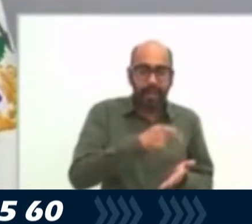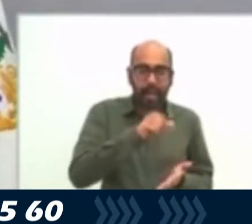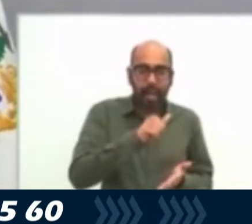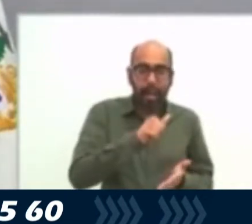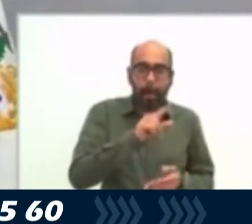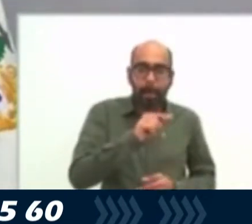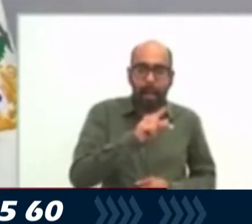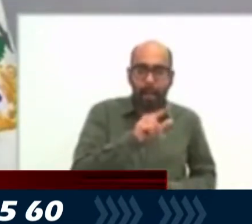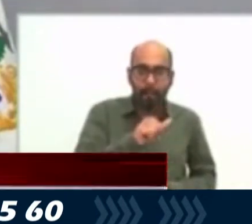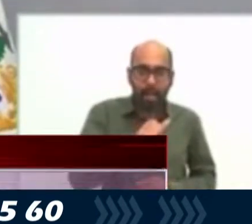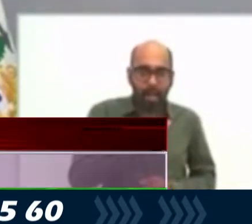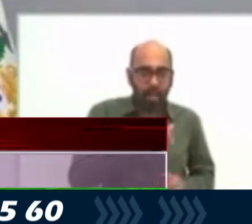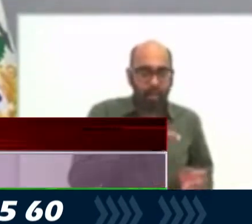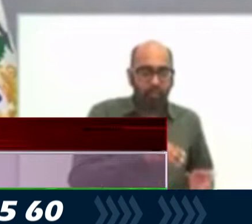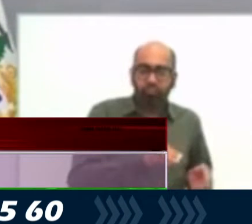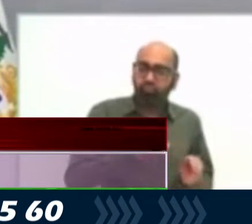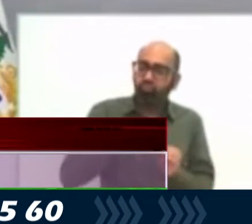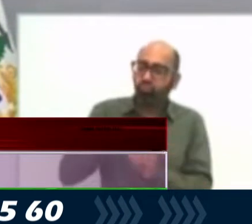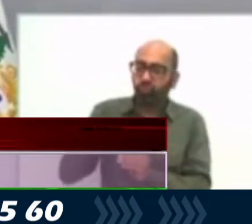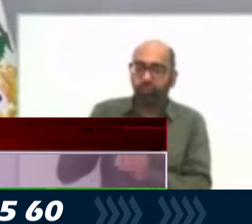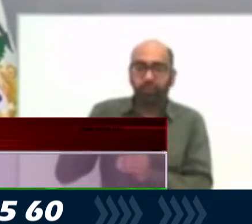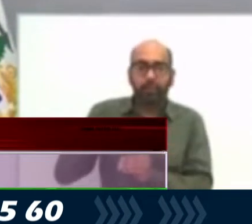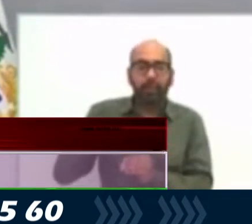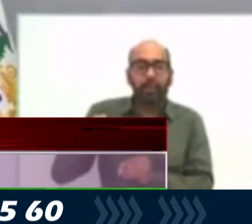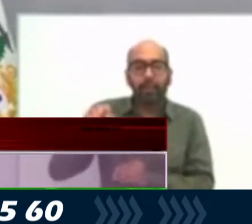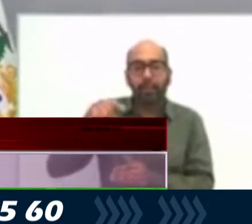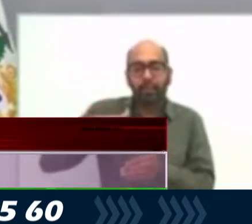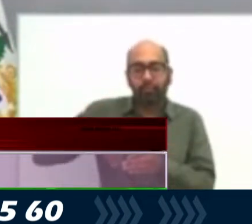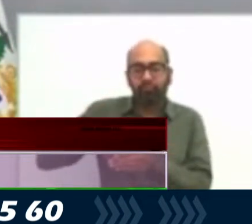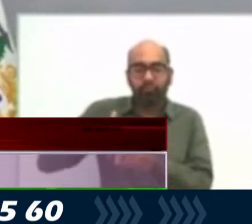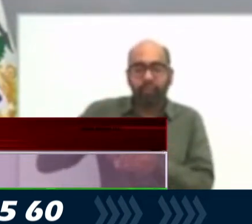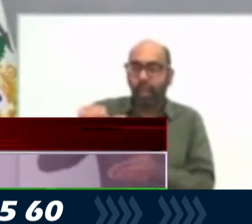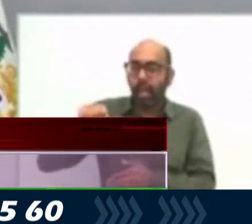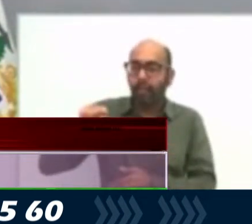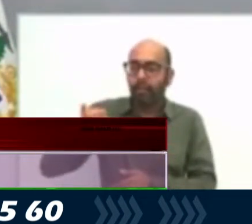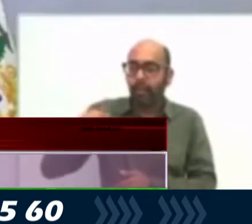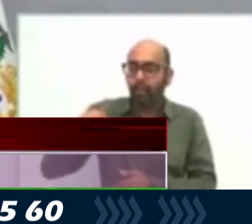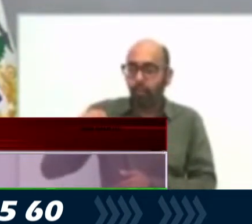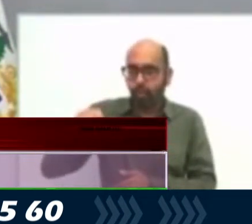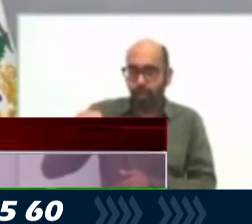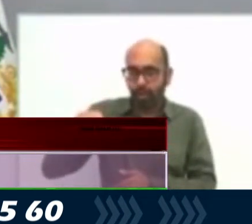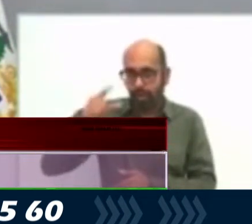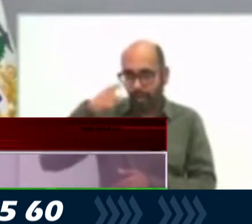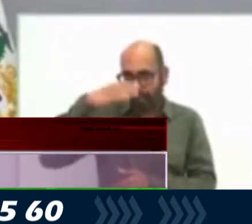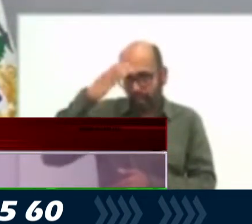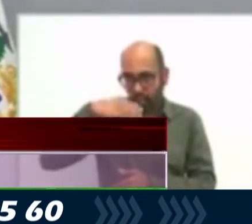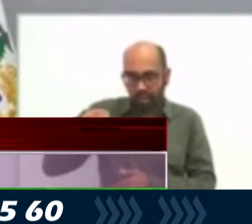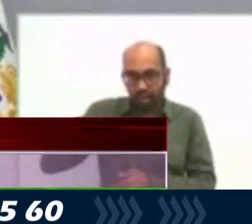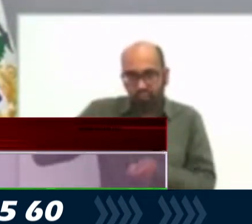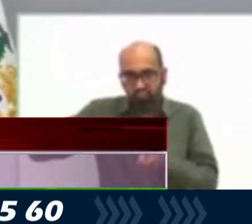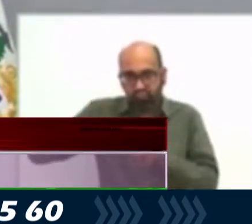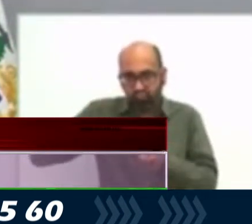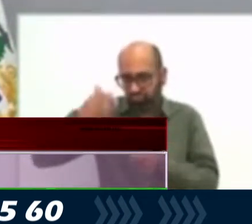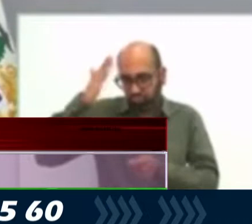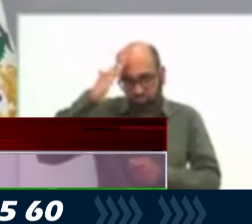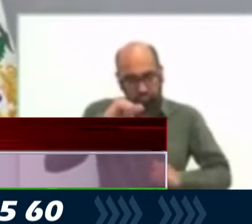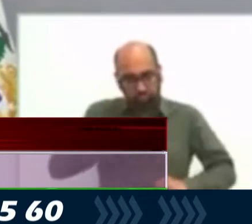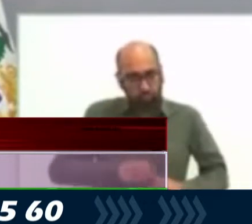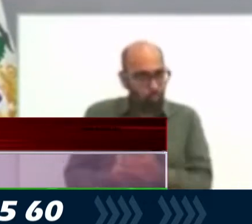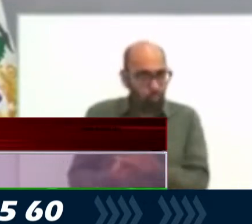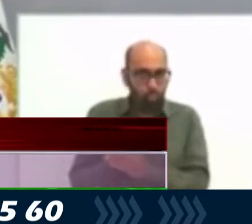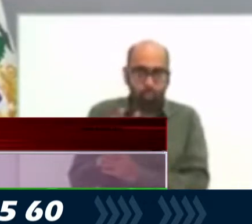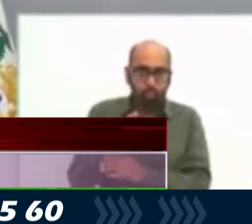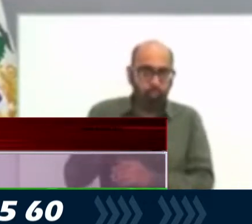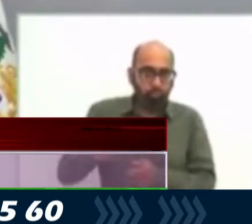Cipona Lázaro Cárdenas, esta acción nos dará pauta para concretar los objetivos